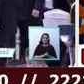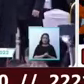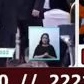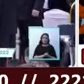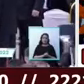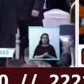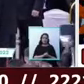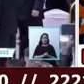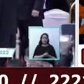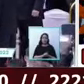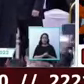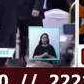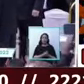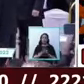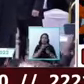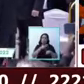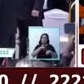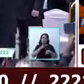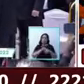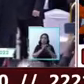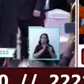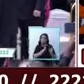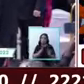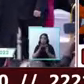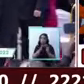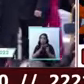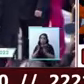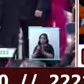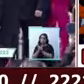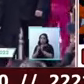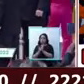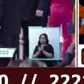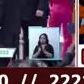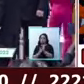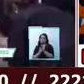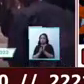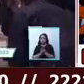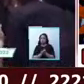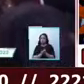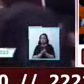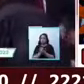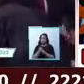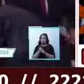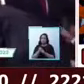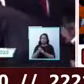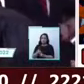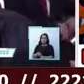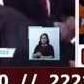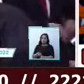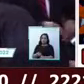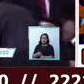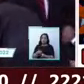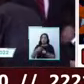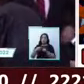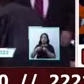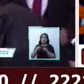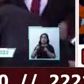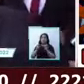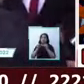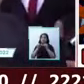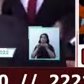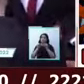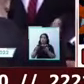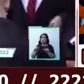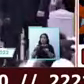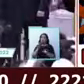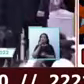9491-2323, 8921-5392. Otra comunicación. Hola, ¿le escuchamos? Aló, Carlito. Buenas tardes. Buenas tardes, le habla Oscar Moya